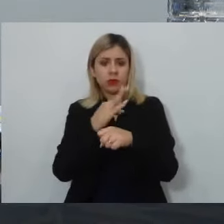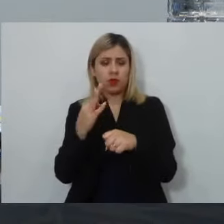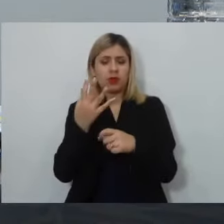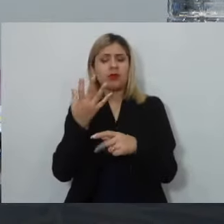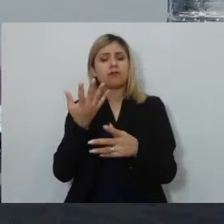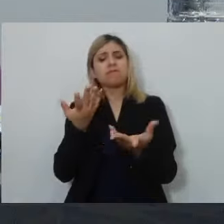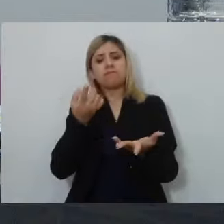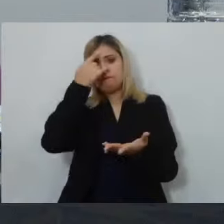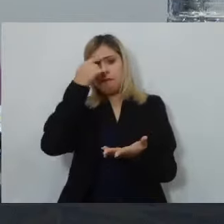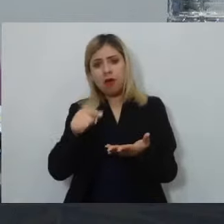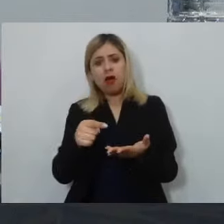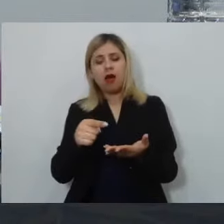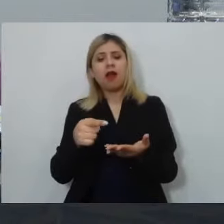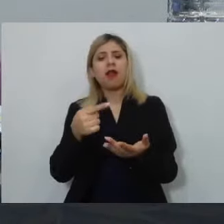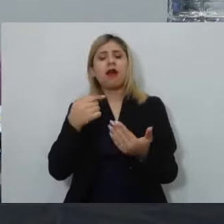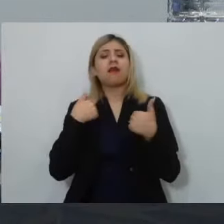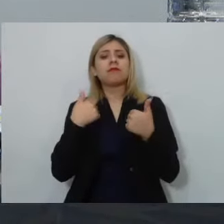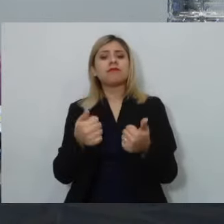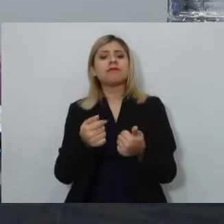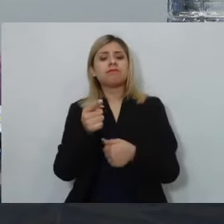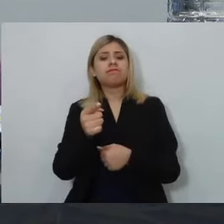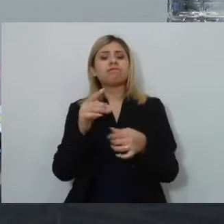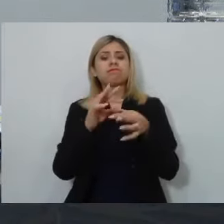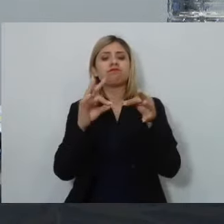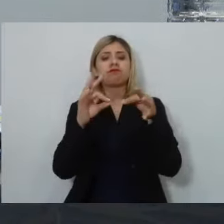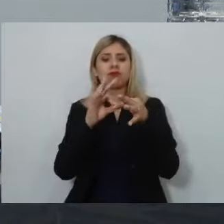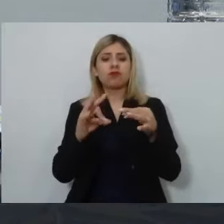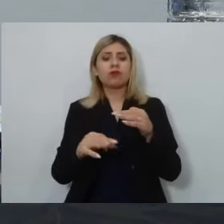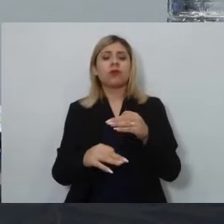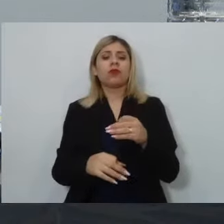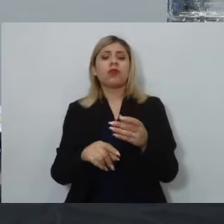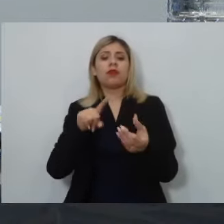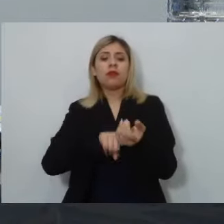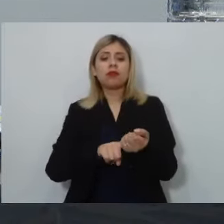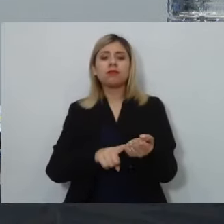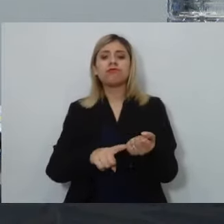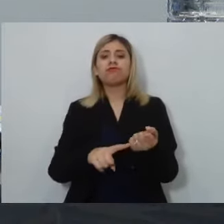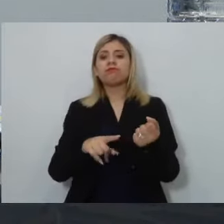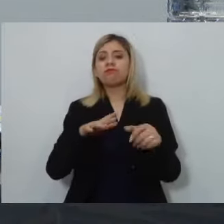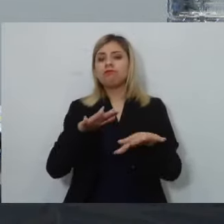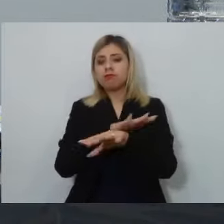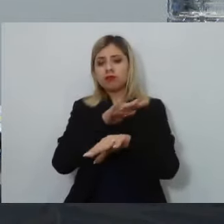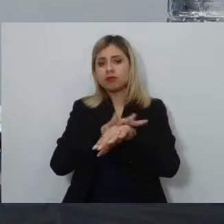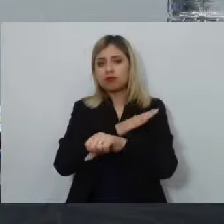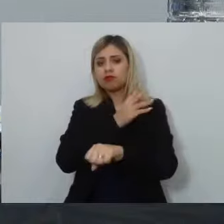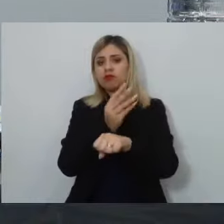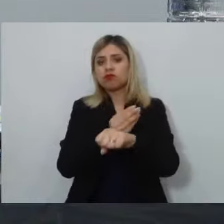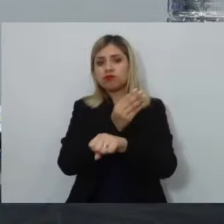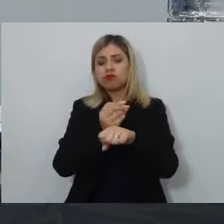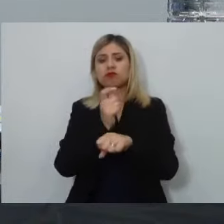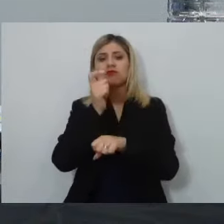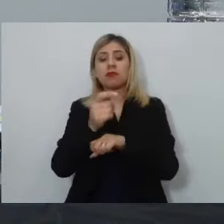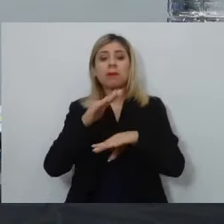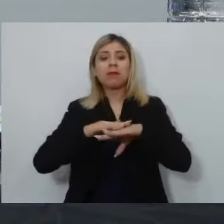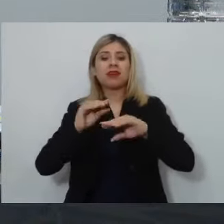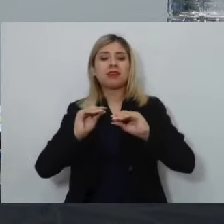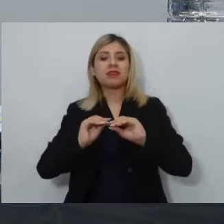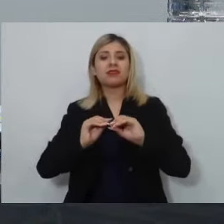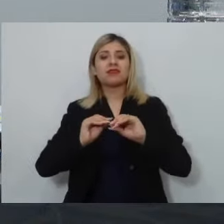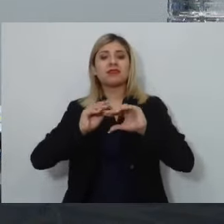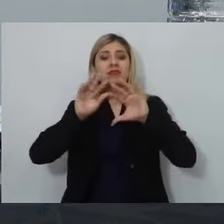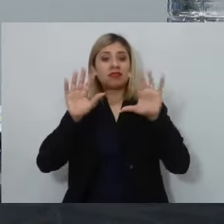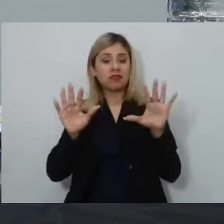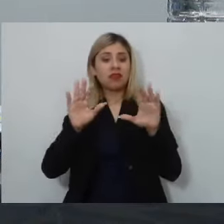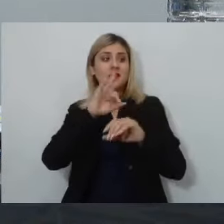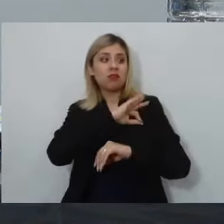participación de este grupo de personas eh con discapacidad en es por ello que yo creo que no digamos no